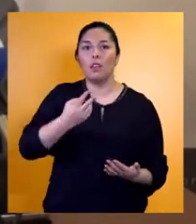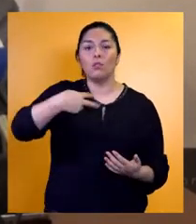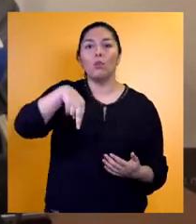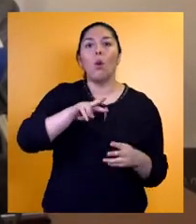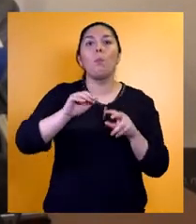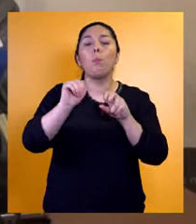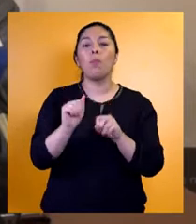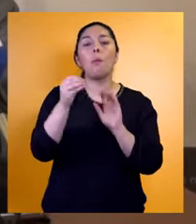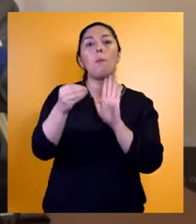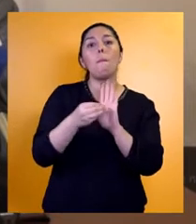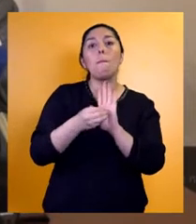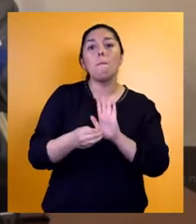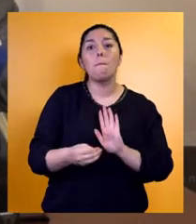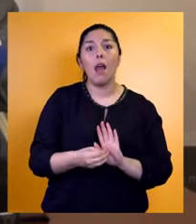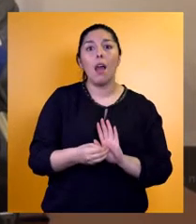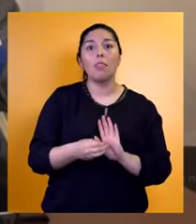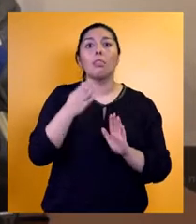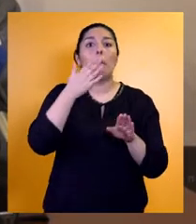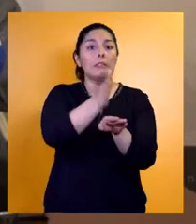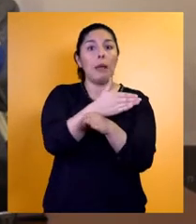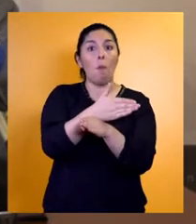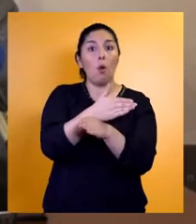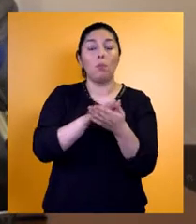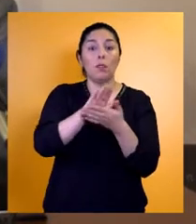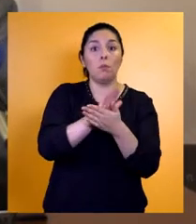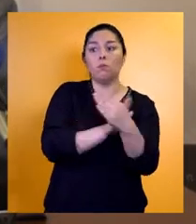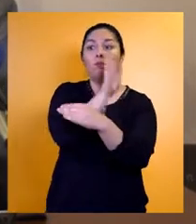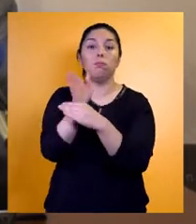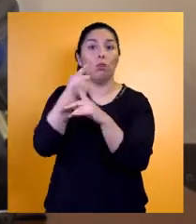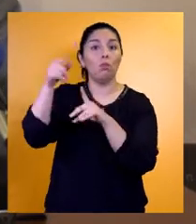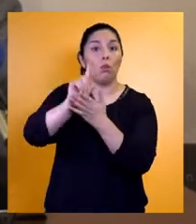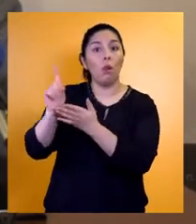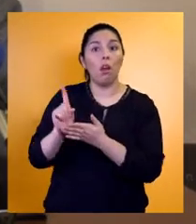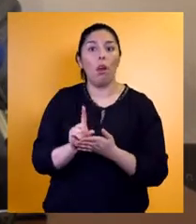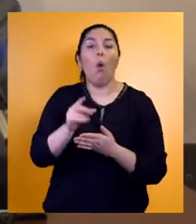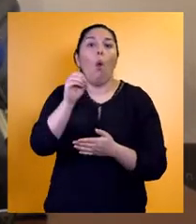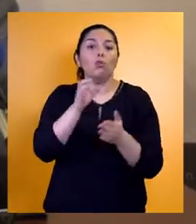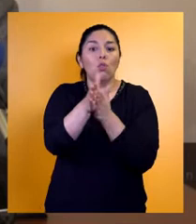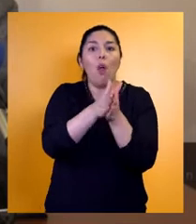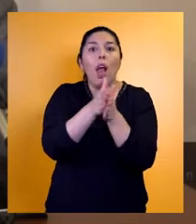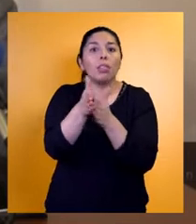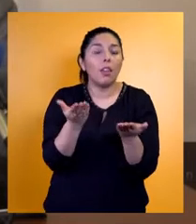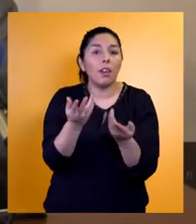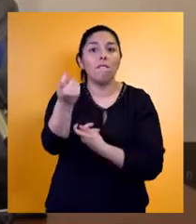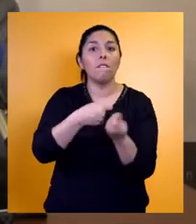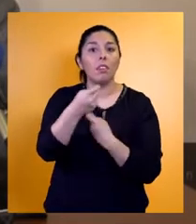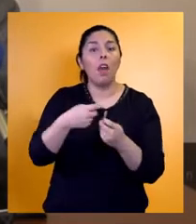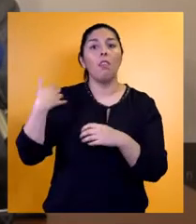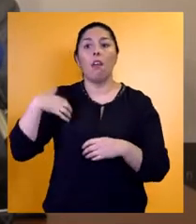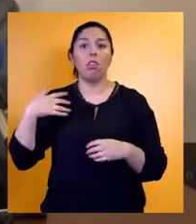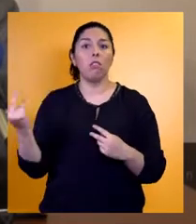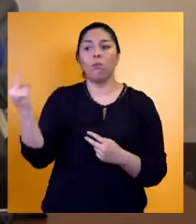nosotros hoy día no podamos estar abasteciendo la Patagonia de salmón fresco chileno. Es irrisorio que no tengamos chocolates y cervezas que se generan en el